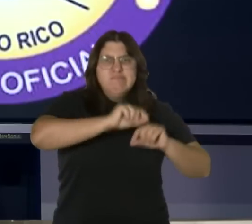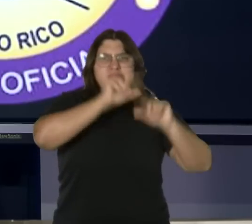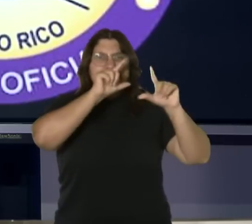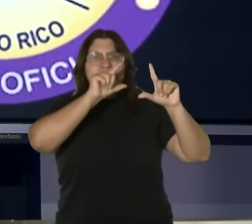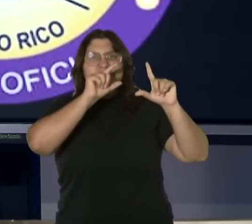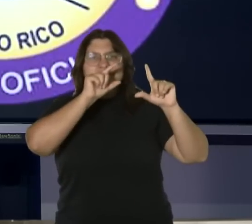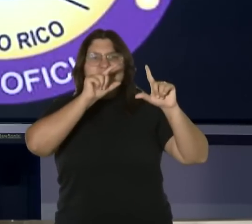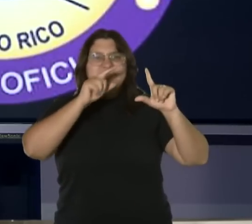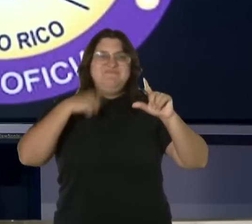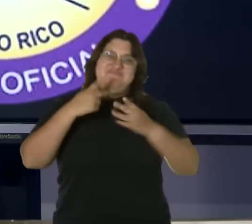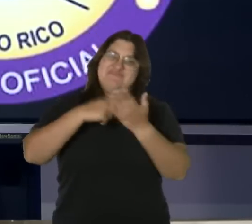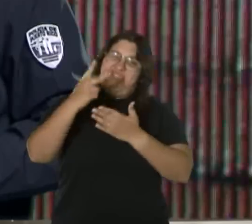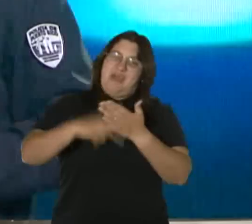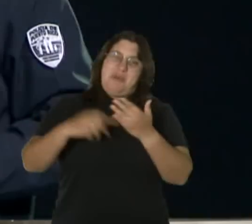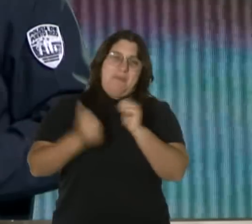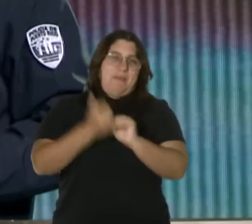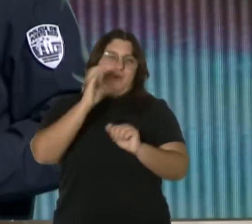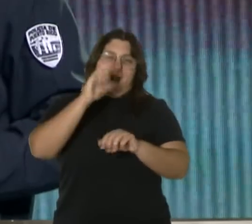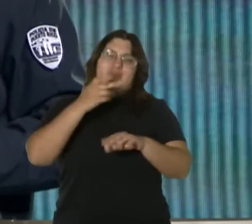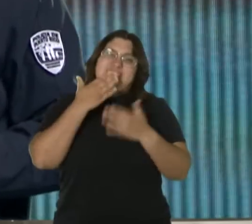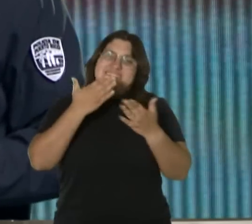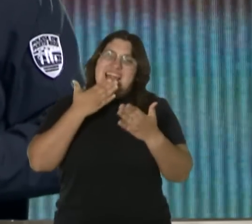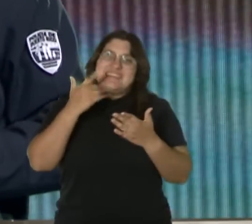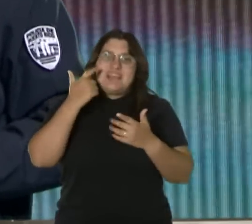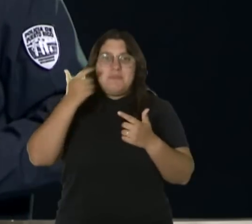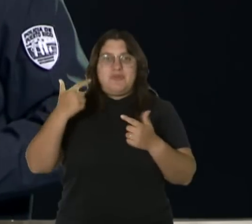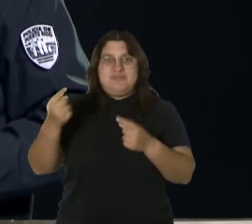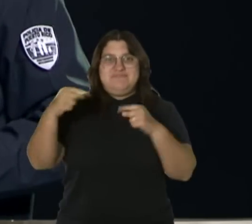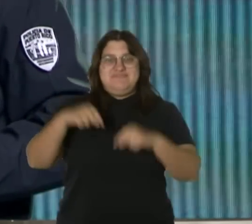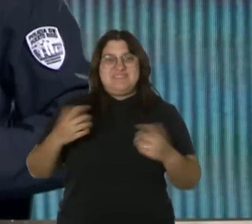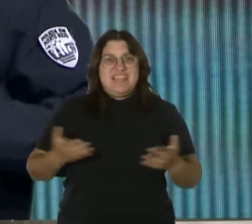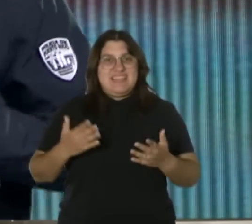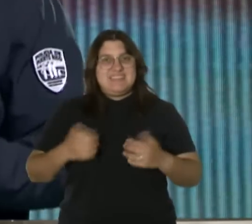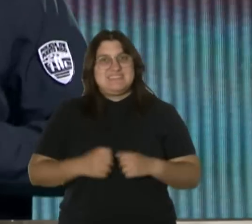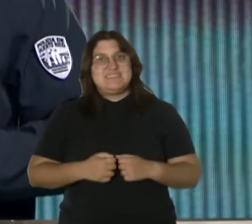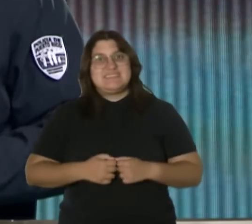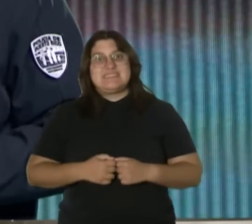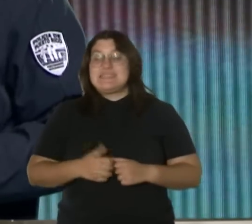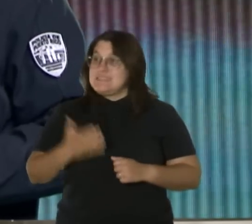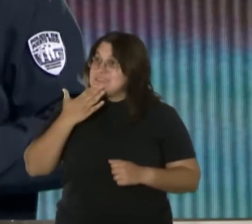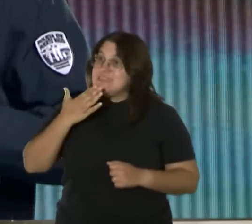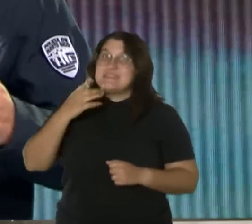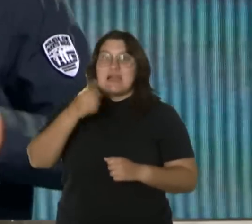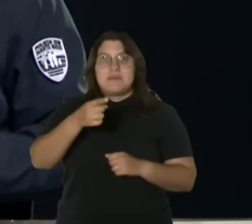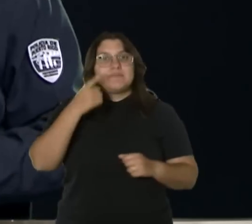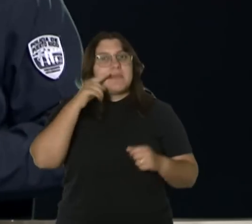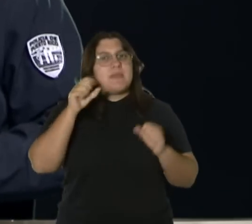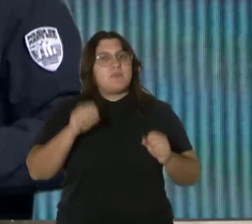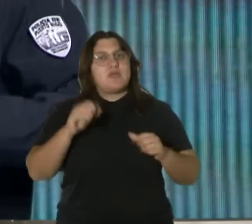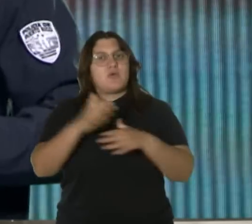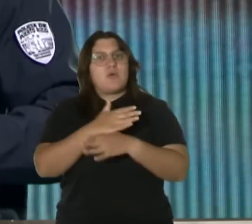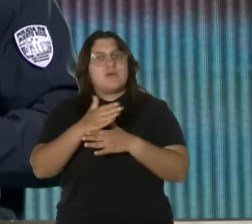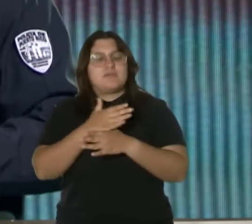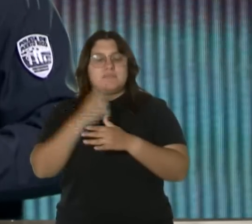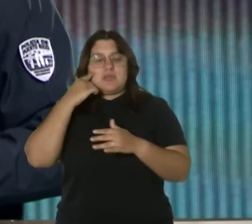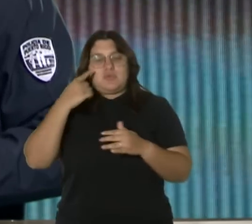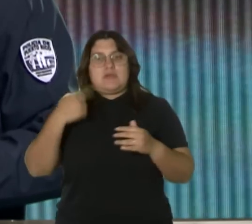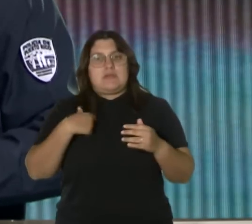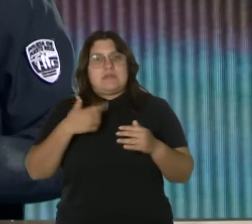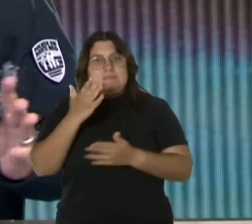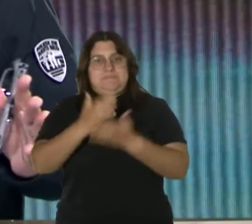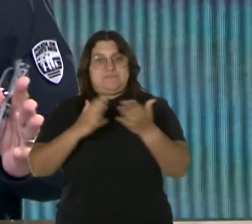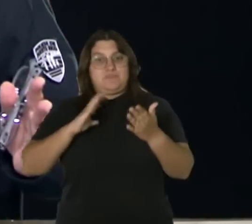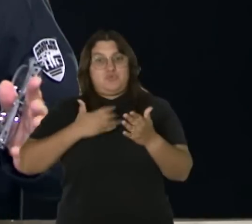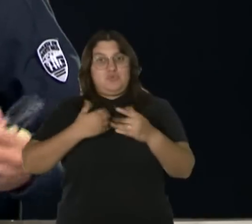este programa lo más buscado Gracias por estar con nosotros en esta edición gracias a usted por permitirme el privilegio de compartir esta información yo siempre he pensado que parte de nuestra